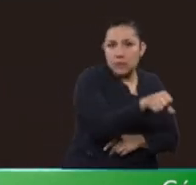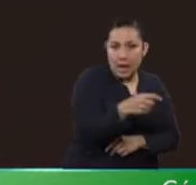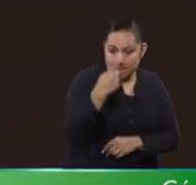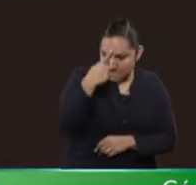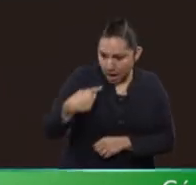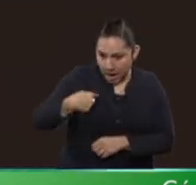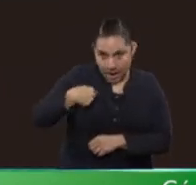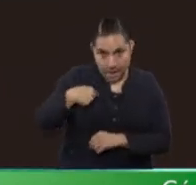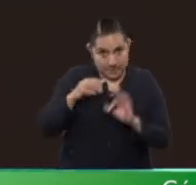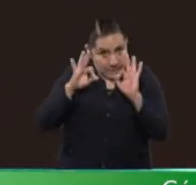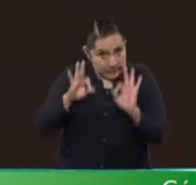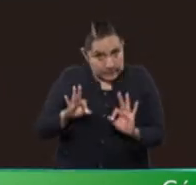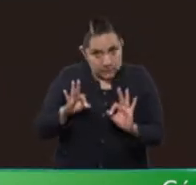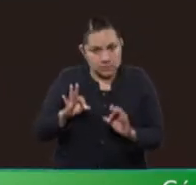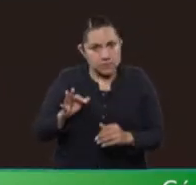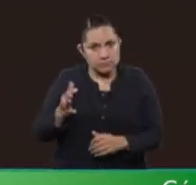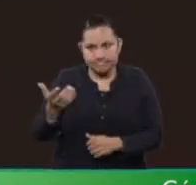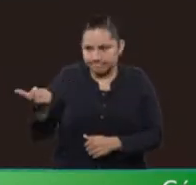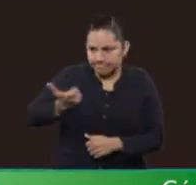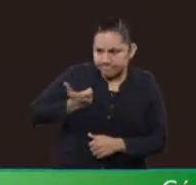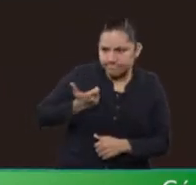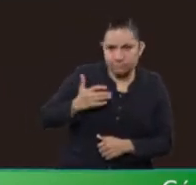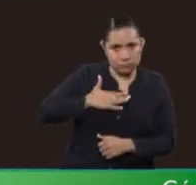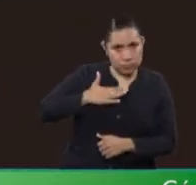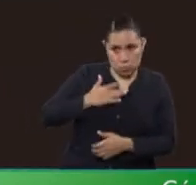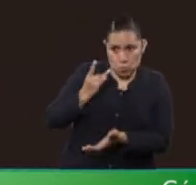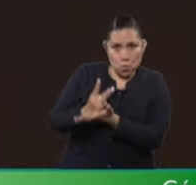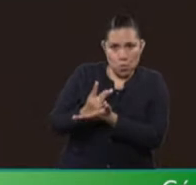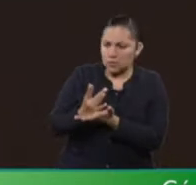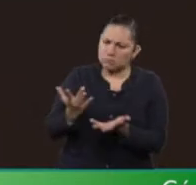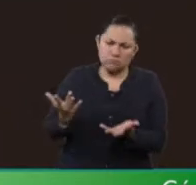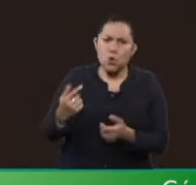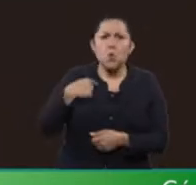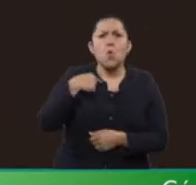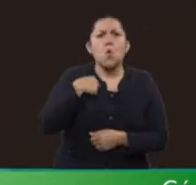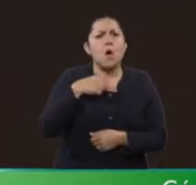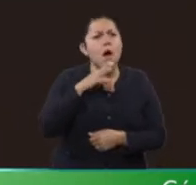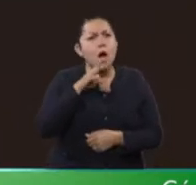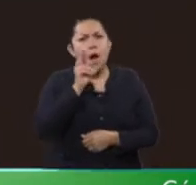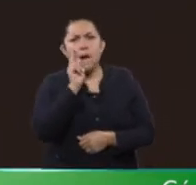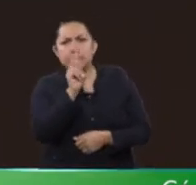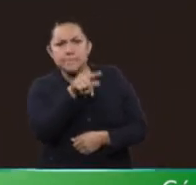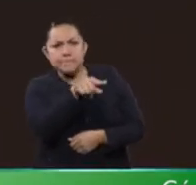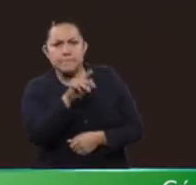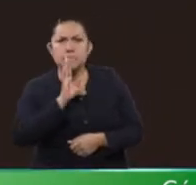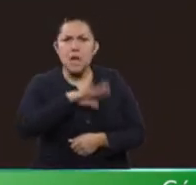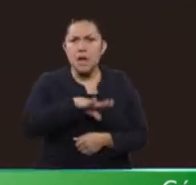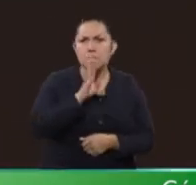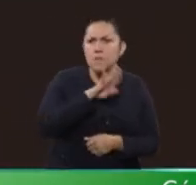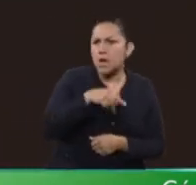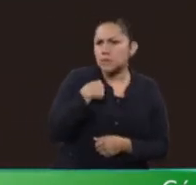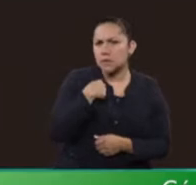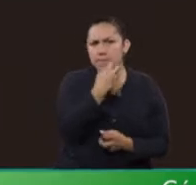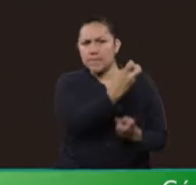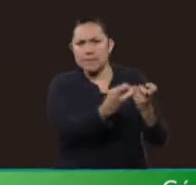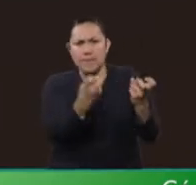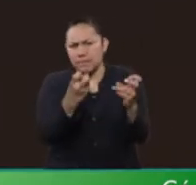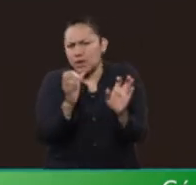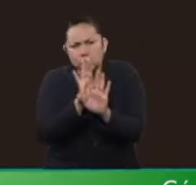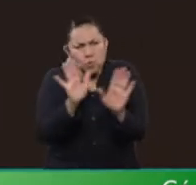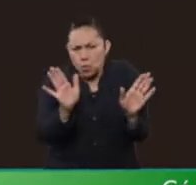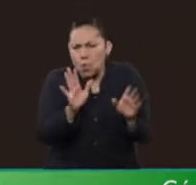juzgar entendemos que las familias tienen muchas demandas miles sin embargo nuestra responsabilidad es proteger a quienes más lo